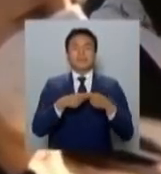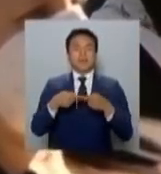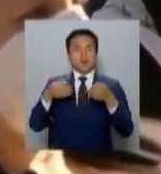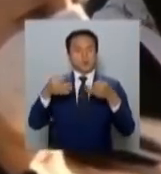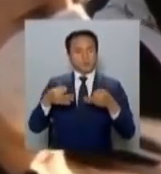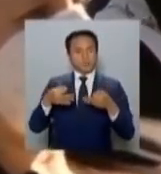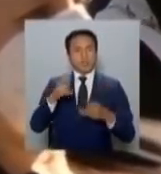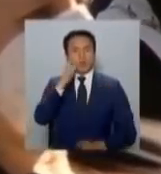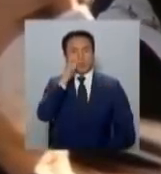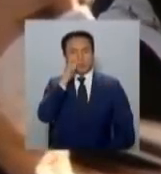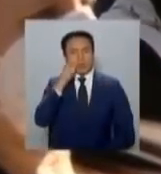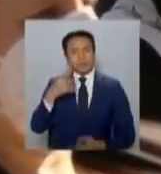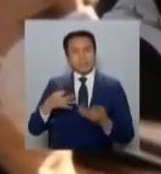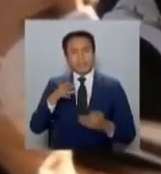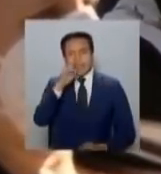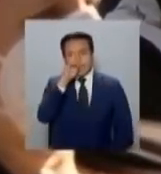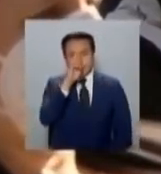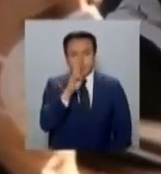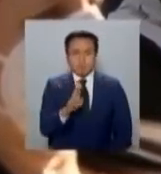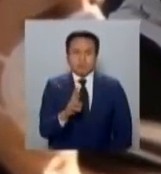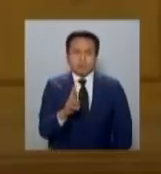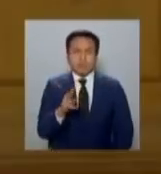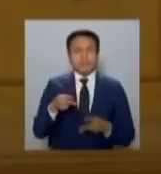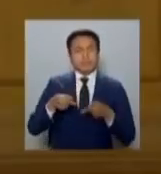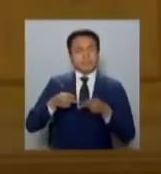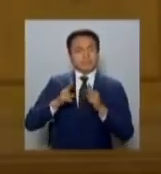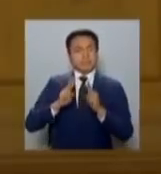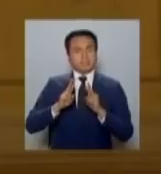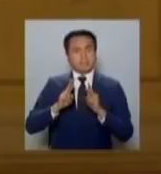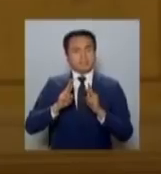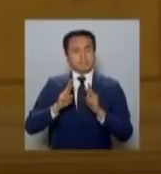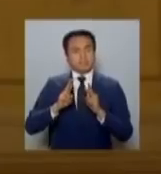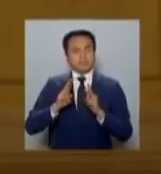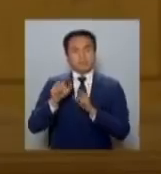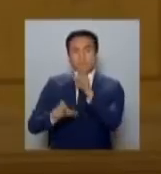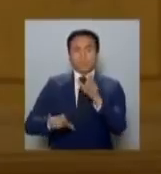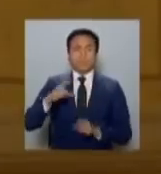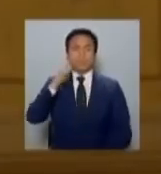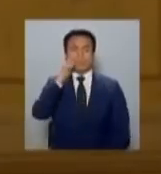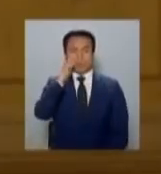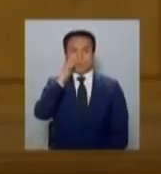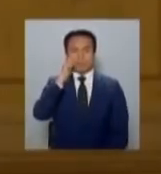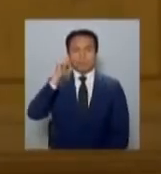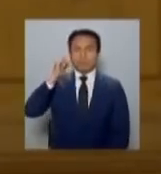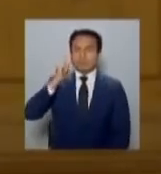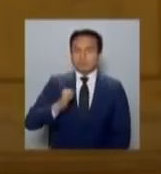epidemióloga Jimena Aguilera para Salud Pública. En Justicia se han barajado los nombres de la dirigente social Aide